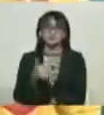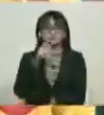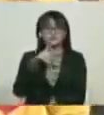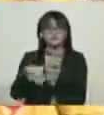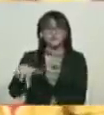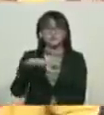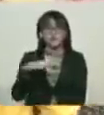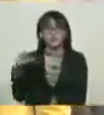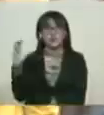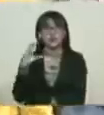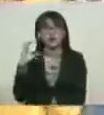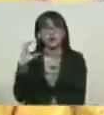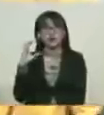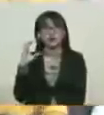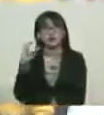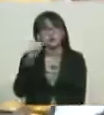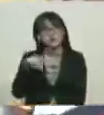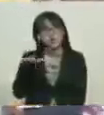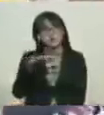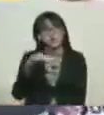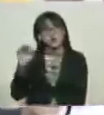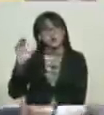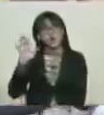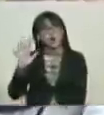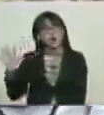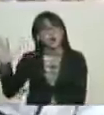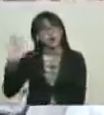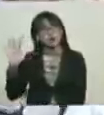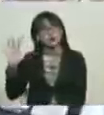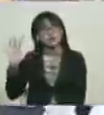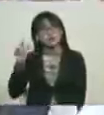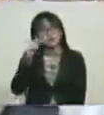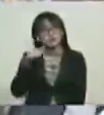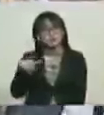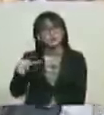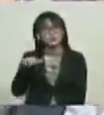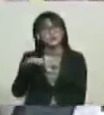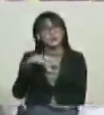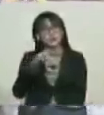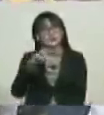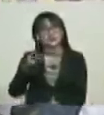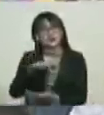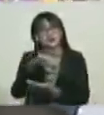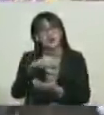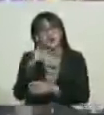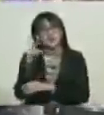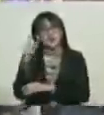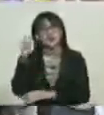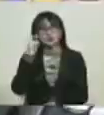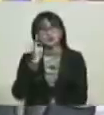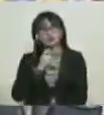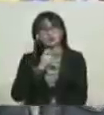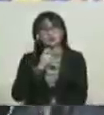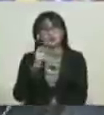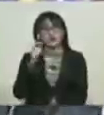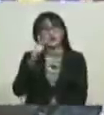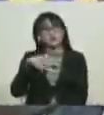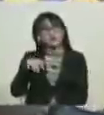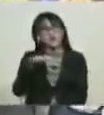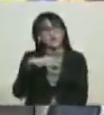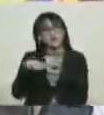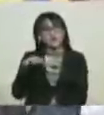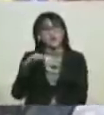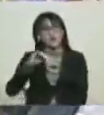de Caracas, el pueblo del oeste de la ciudad, el pueblo de 23 de enero, de la parroquia Sucre, el pueblo del Junquito, de